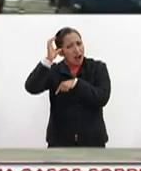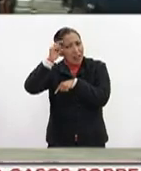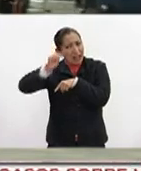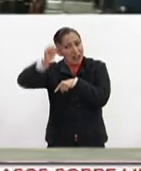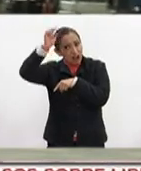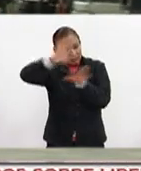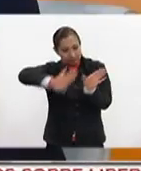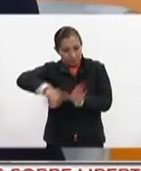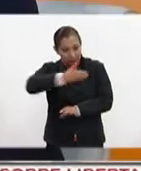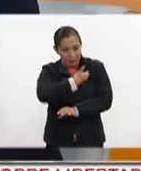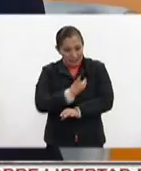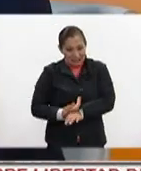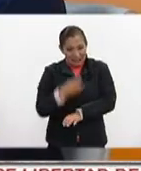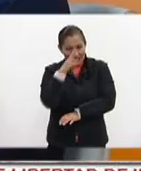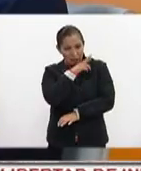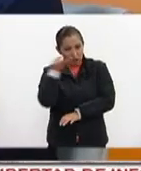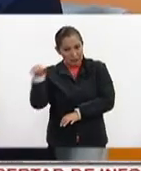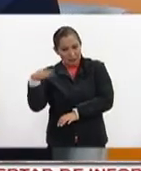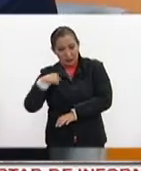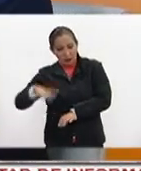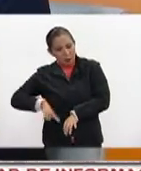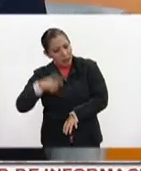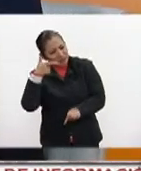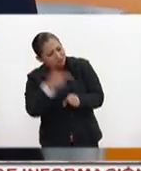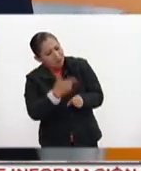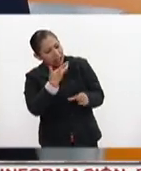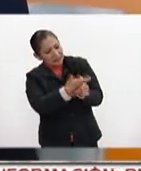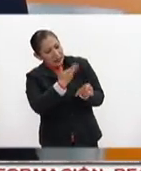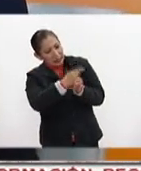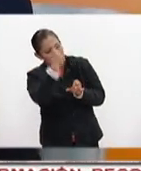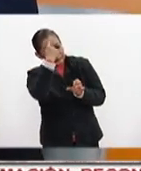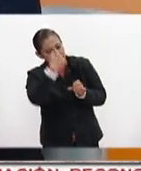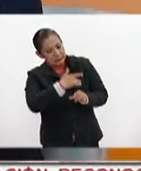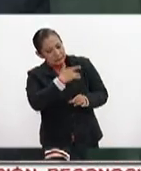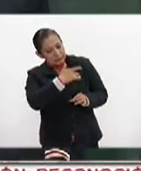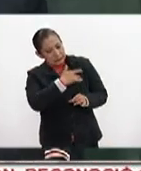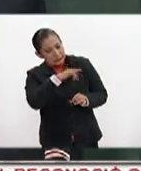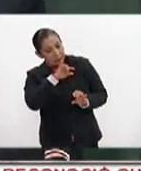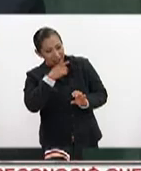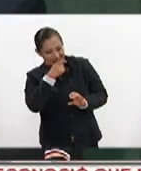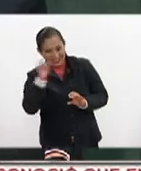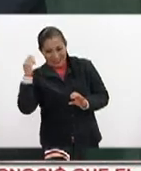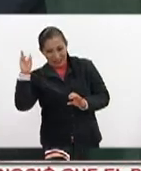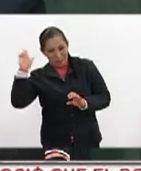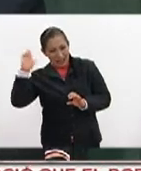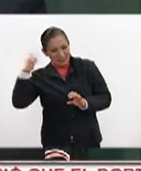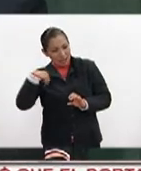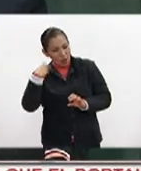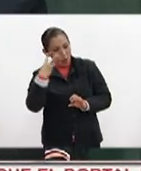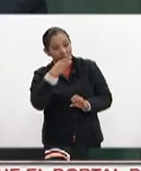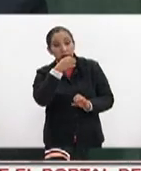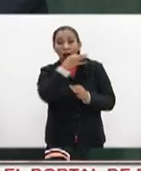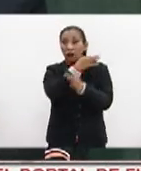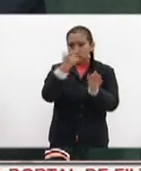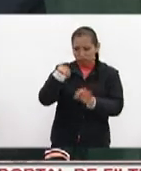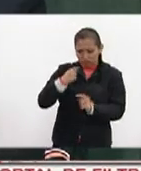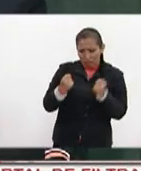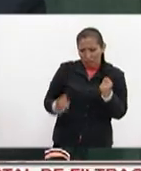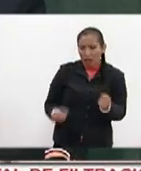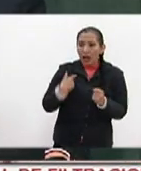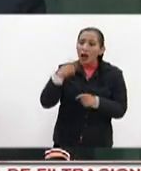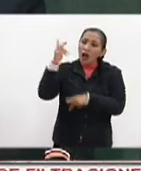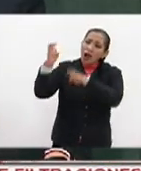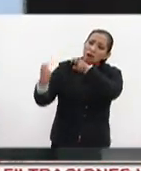otra parte, el presidente Putin afirmó que el gobierno de Estados Unidos entró en conciencia. Esto luego de que el martes Washington anunció que está dispuesto a